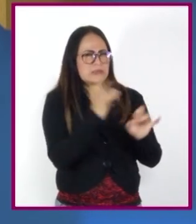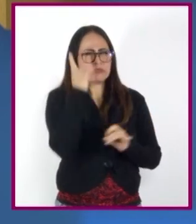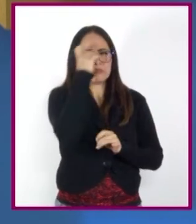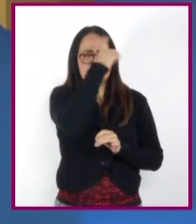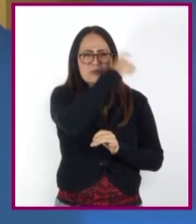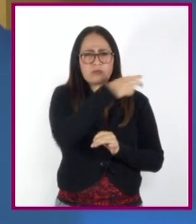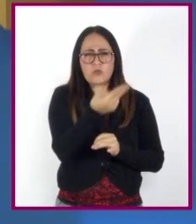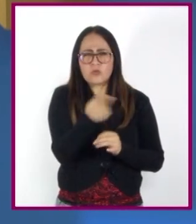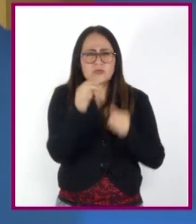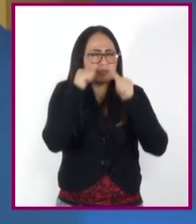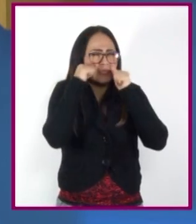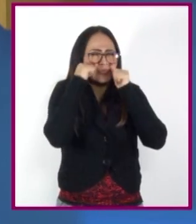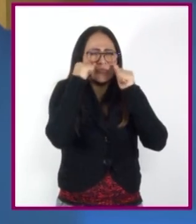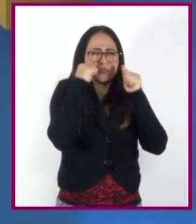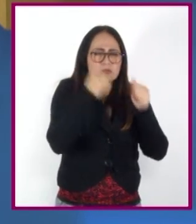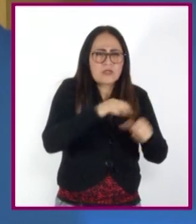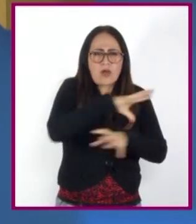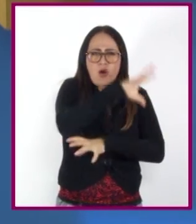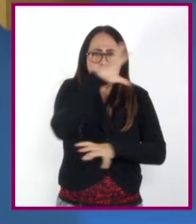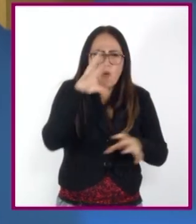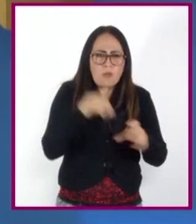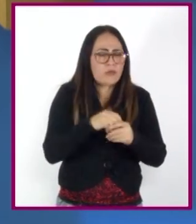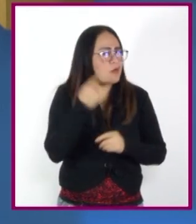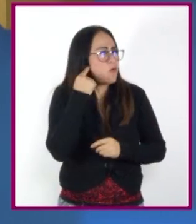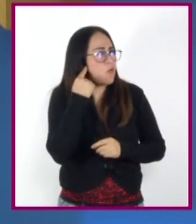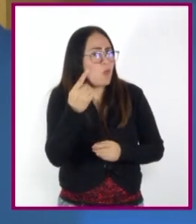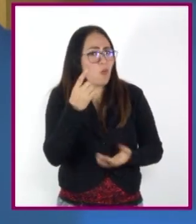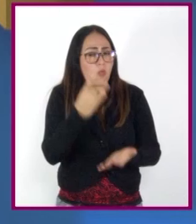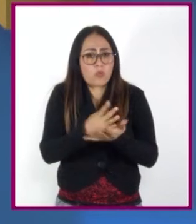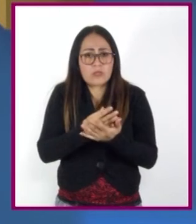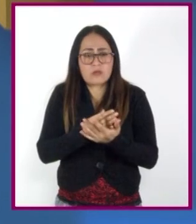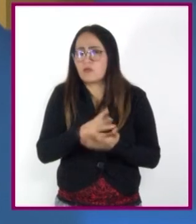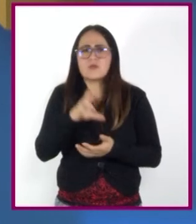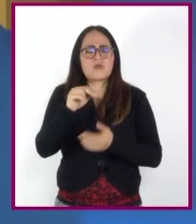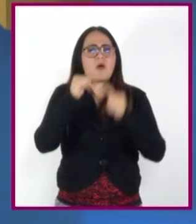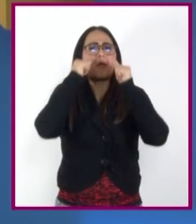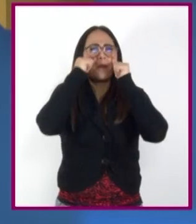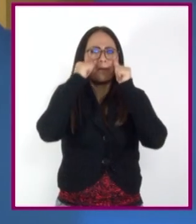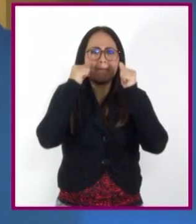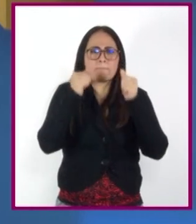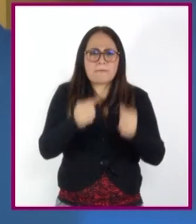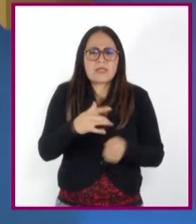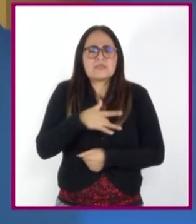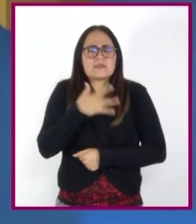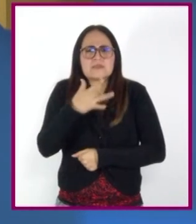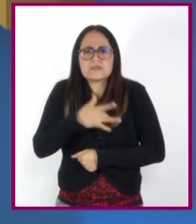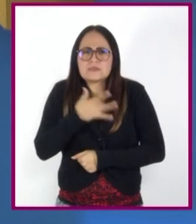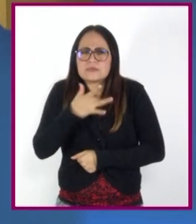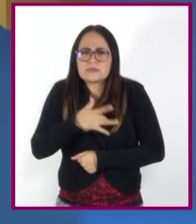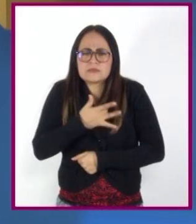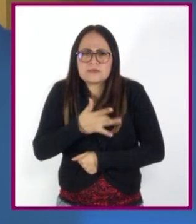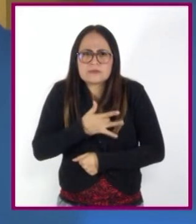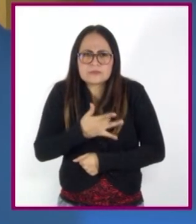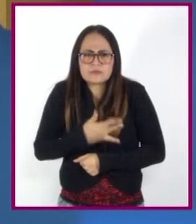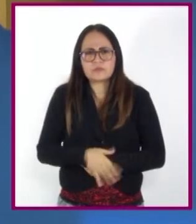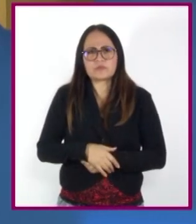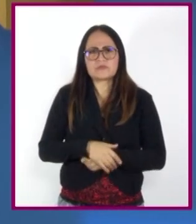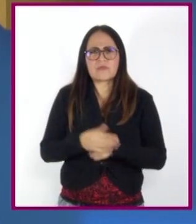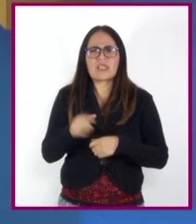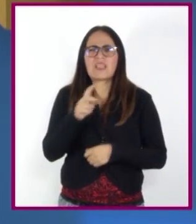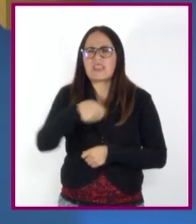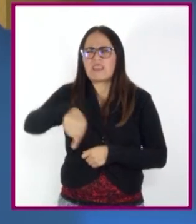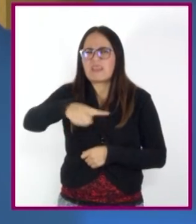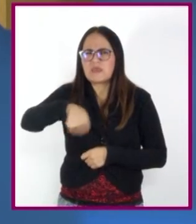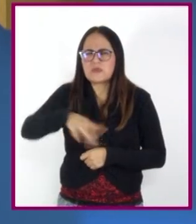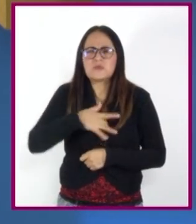escúchenlo con todos sus sentidos. No solo oigan, observen sus reacciones emocionales. Imaginen qué pueden estar